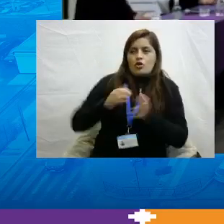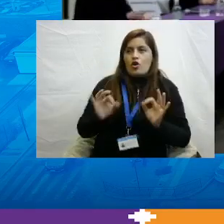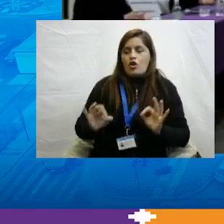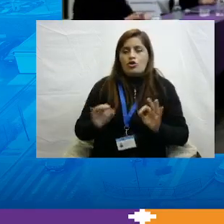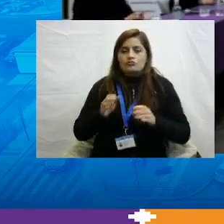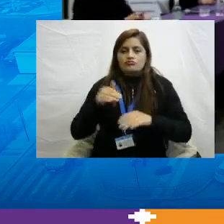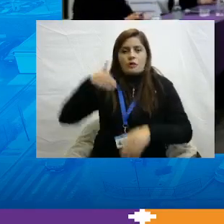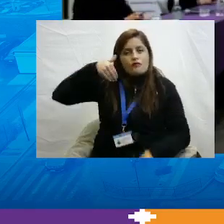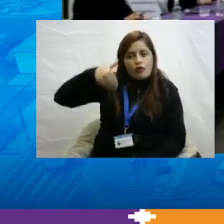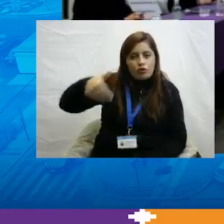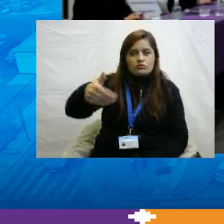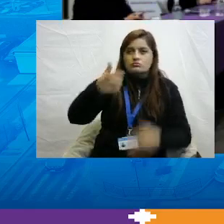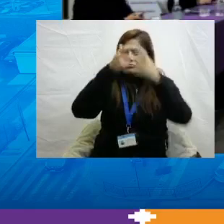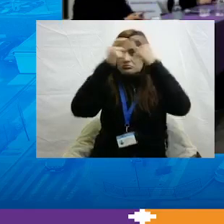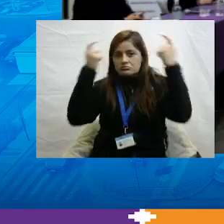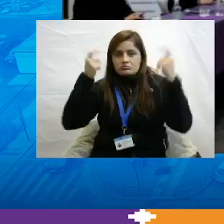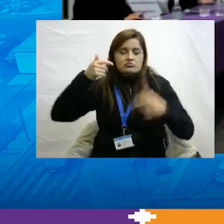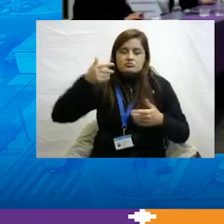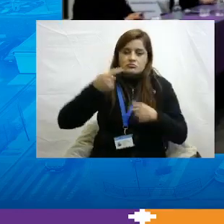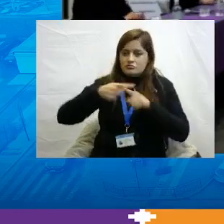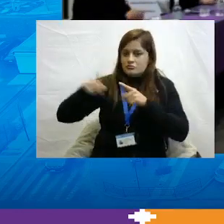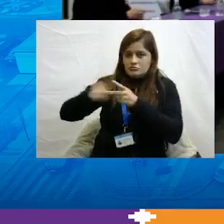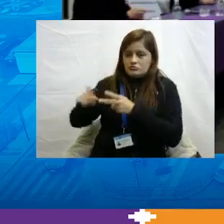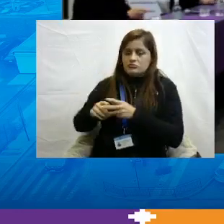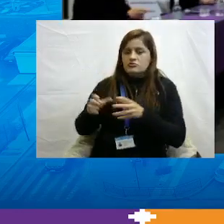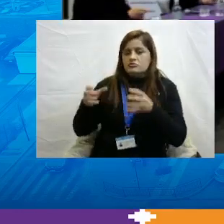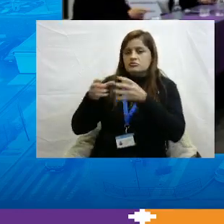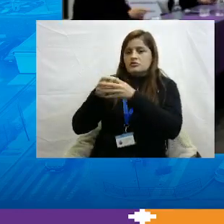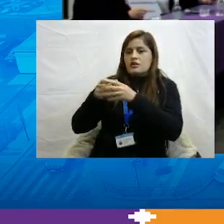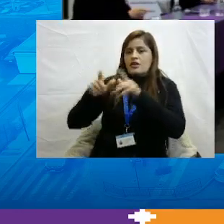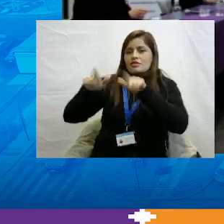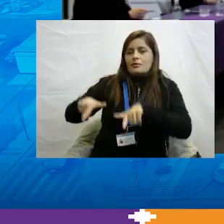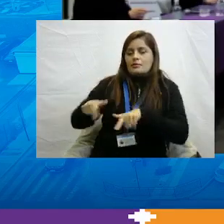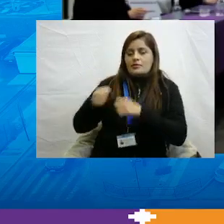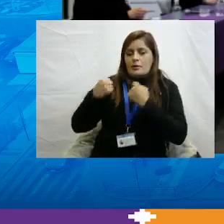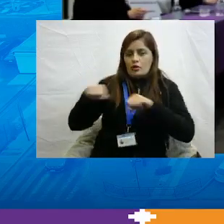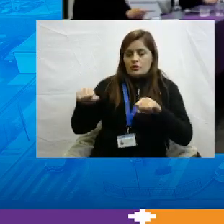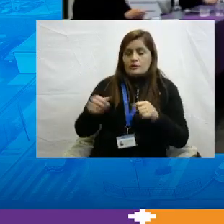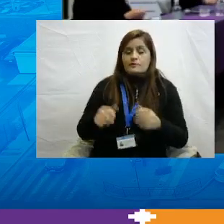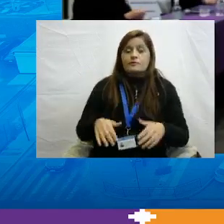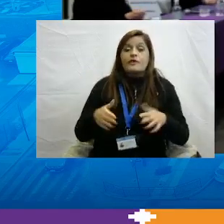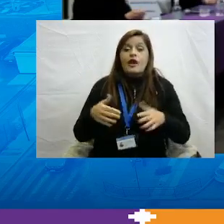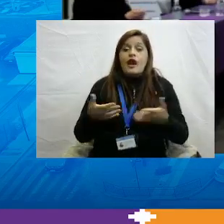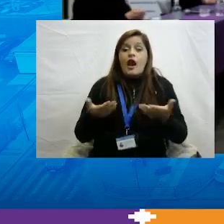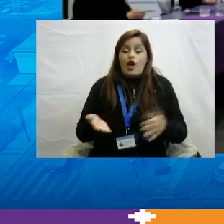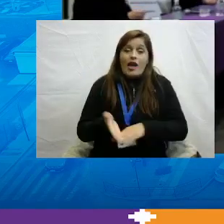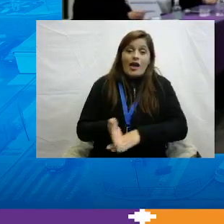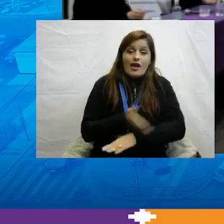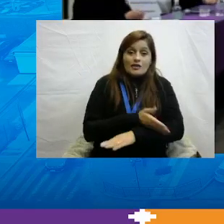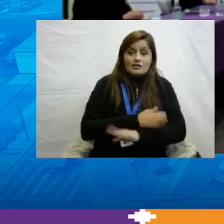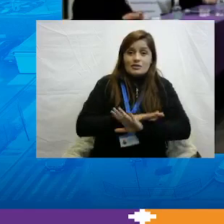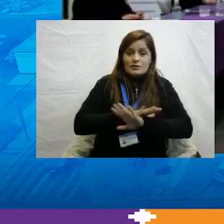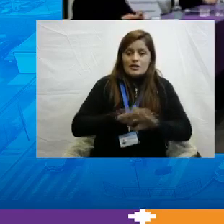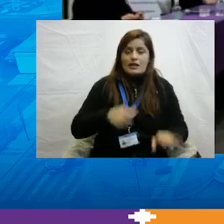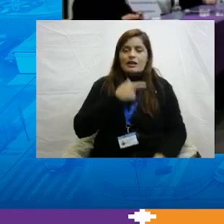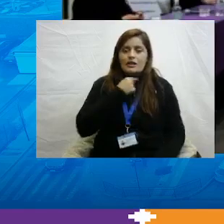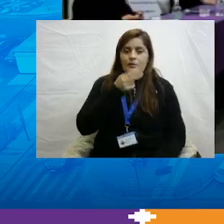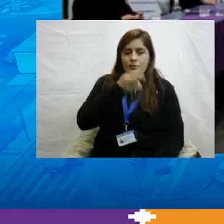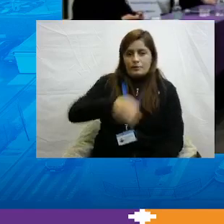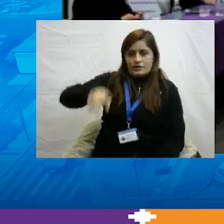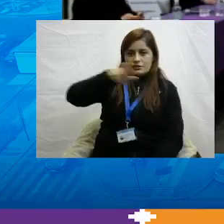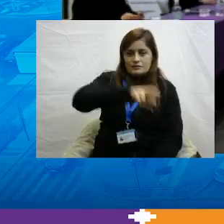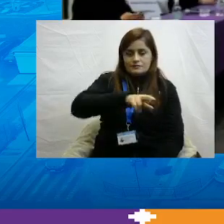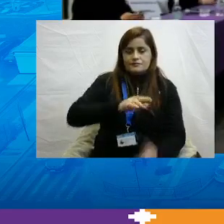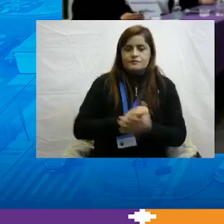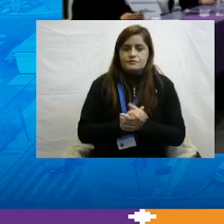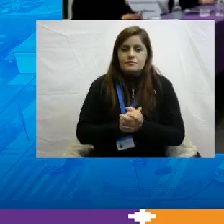que ahí lo va a canalizar el equipo de deportes que está presente. Y antes de terminar, quiero reiterar que